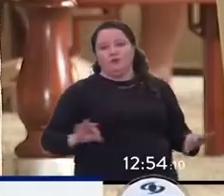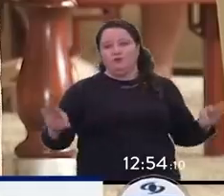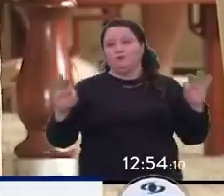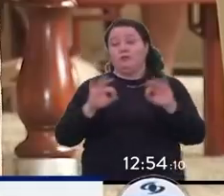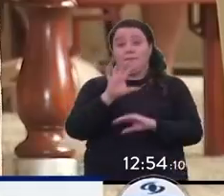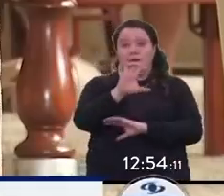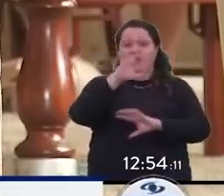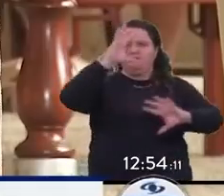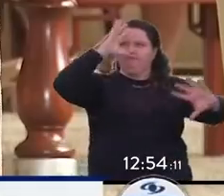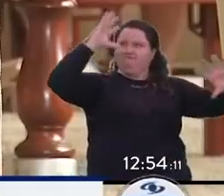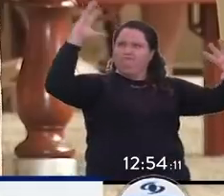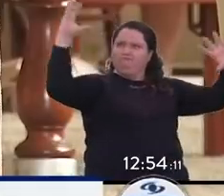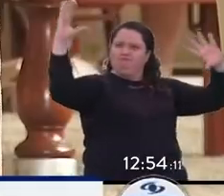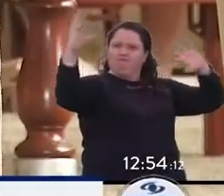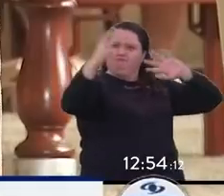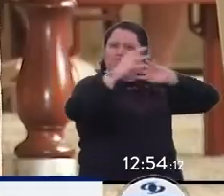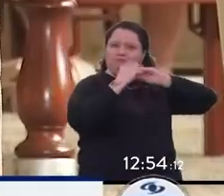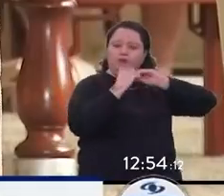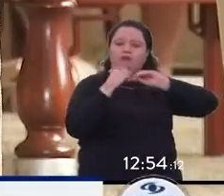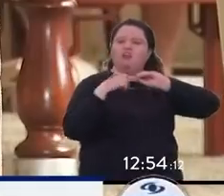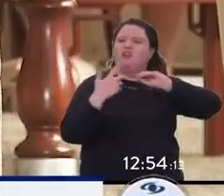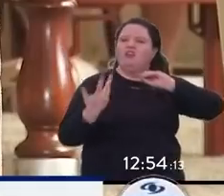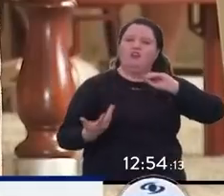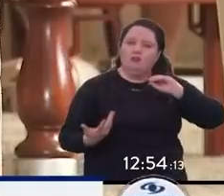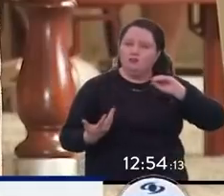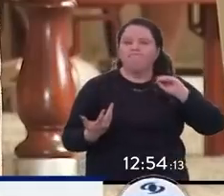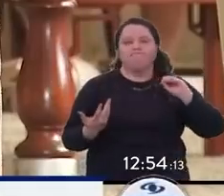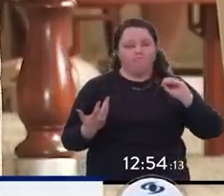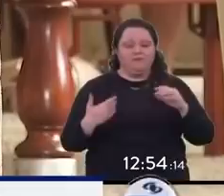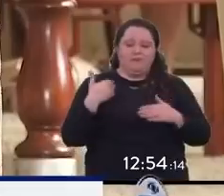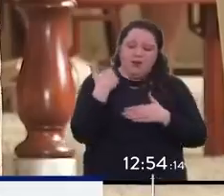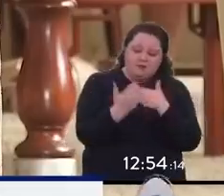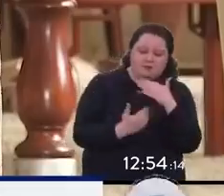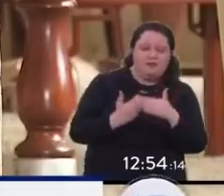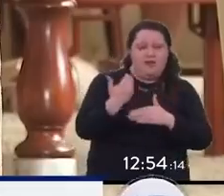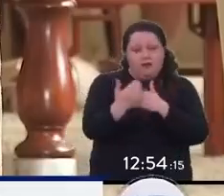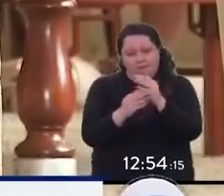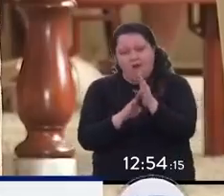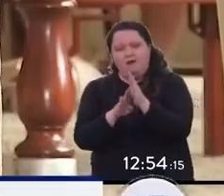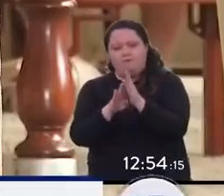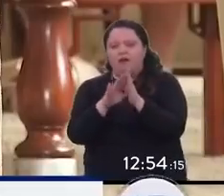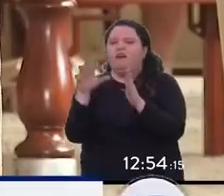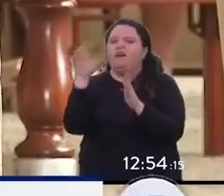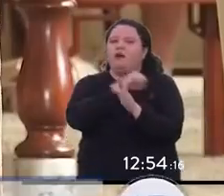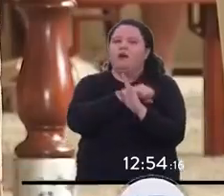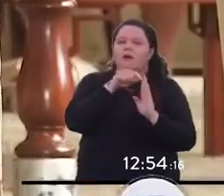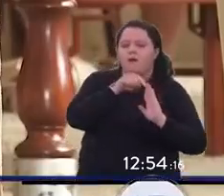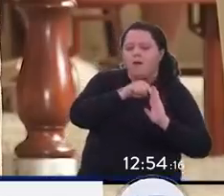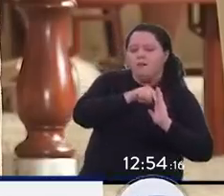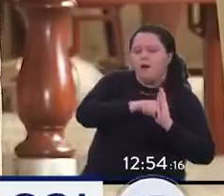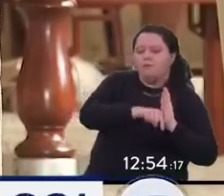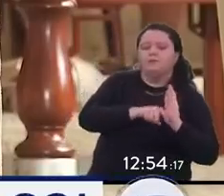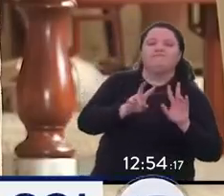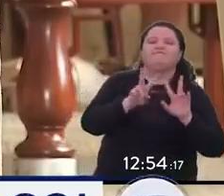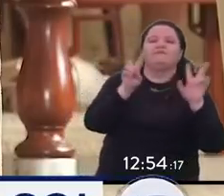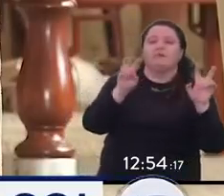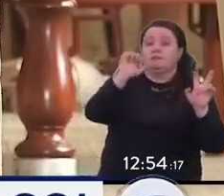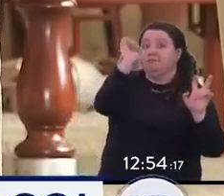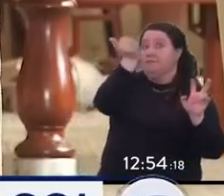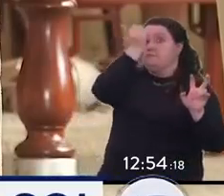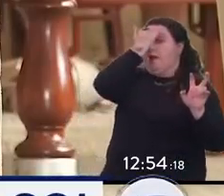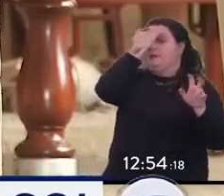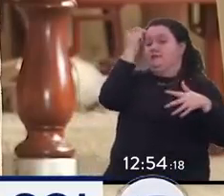país en que efectivamente tenemos que avanzar, a profundizar ciertas